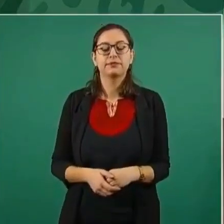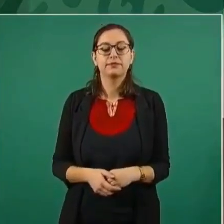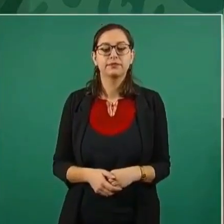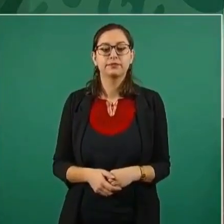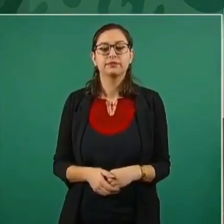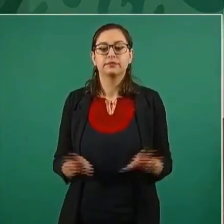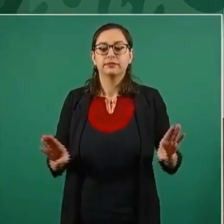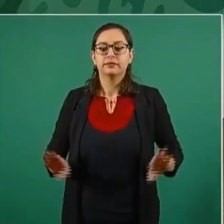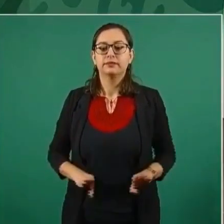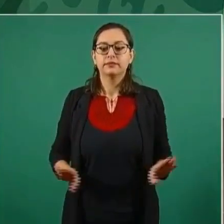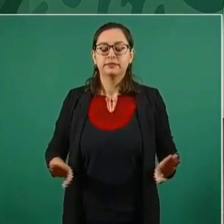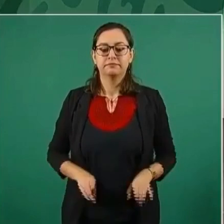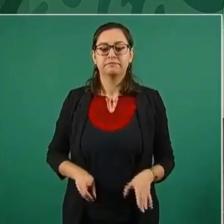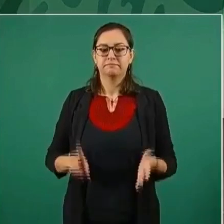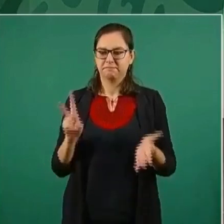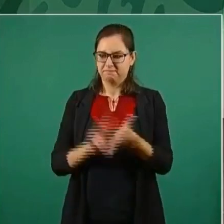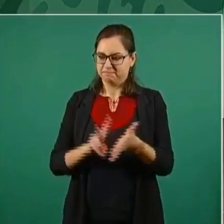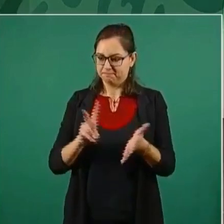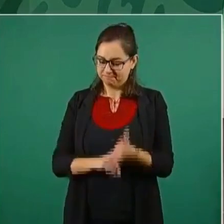reafirmar valores